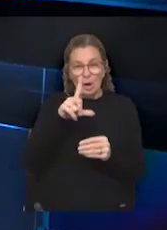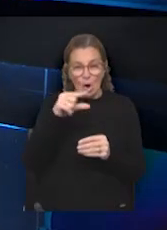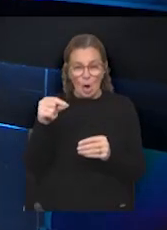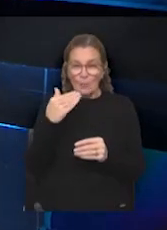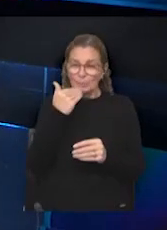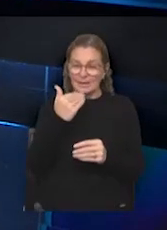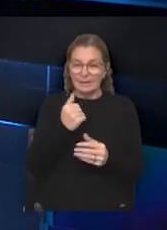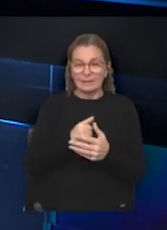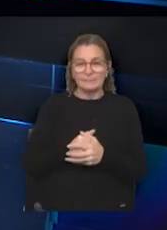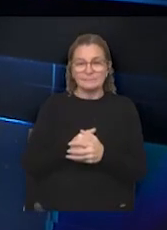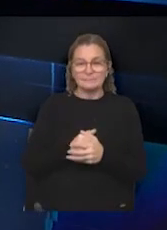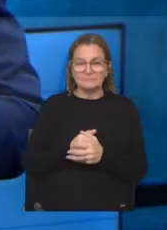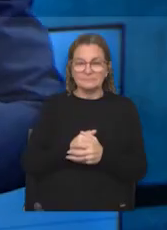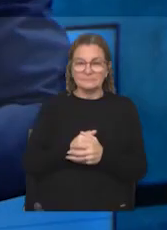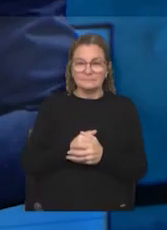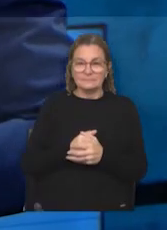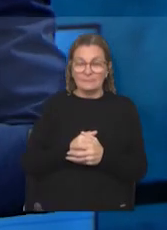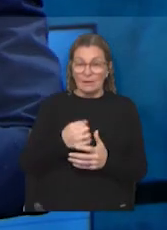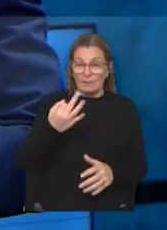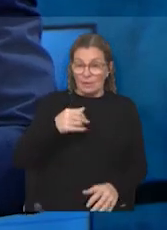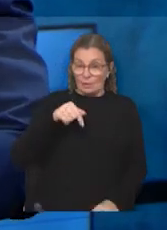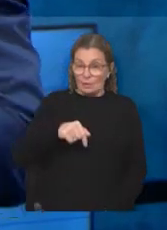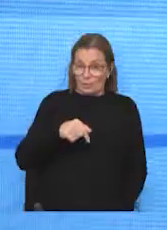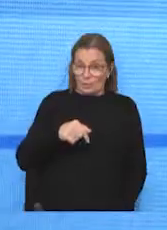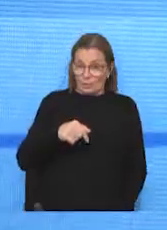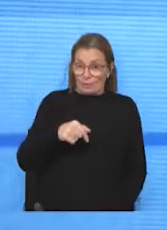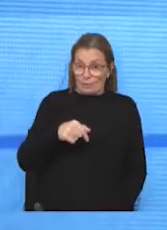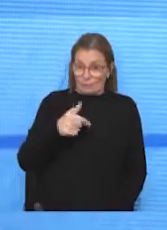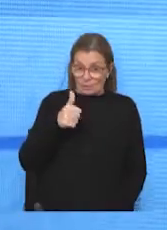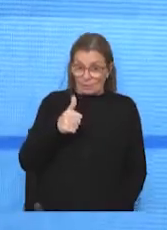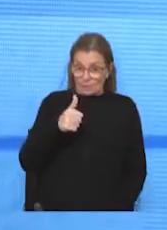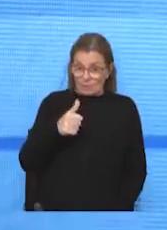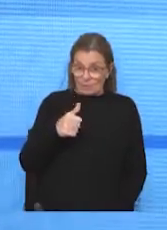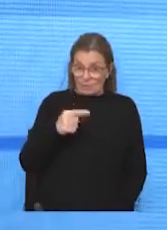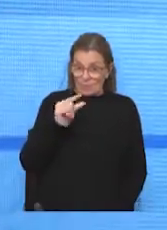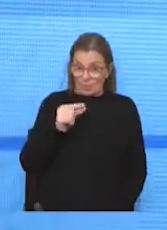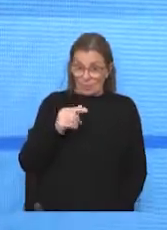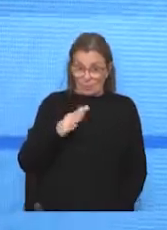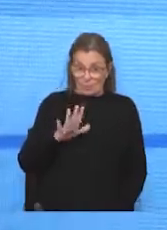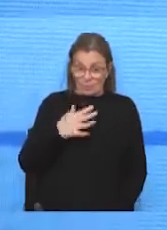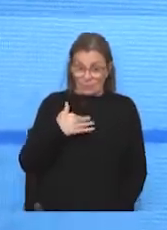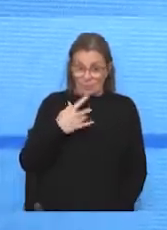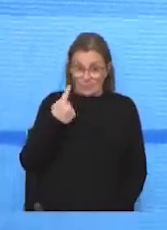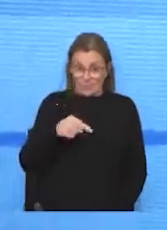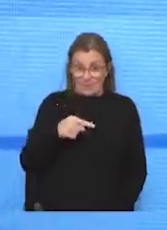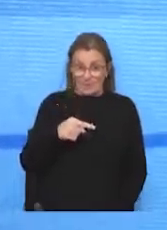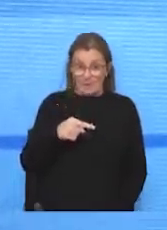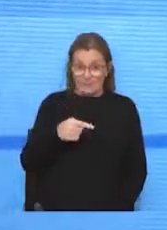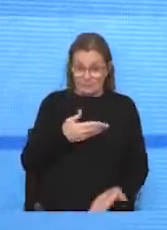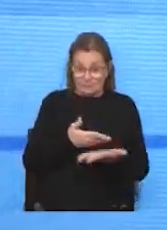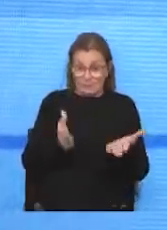Muchísimas gracias verad que hoy una bien not yo estoy tratando pero está